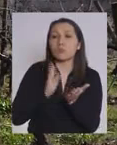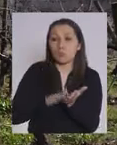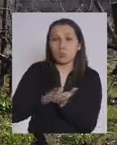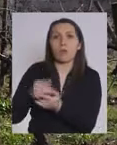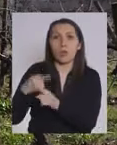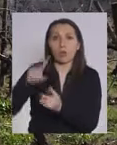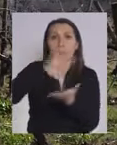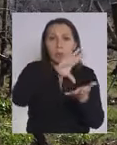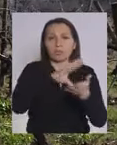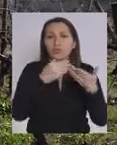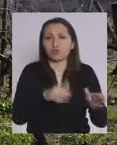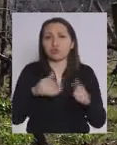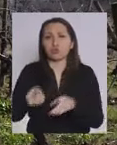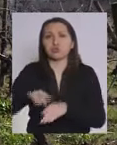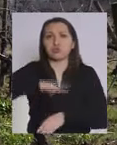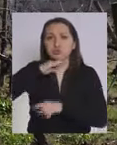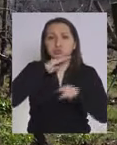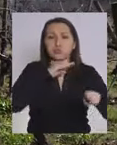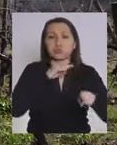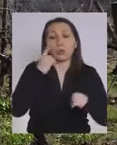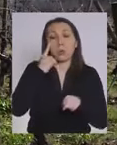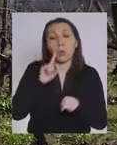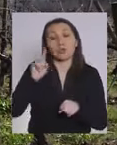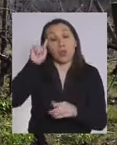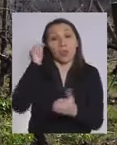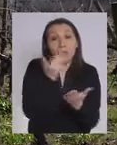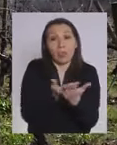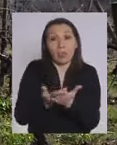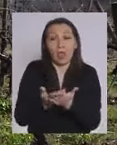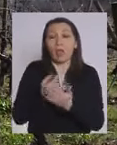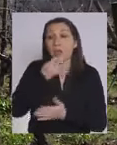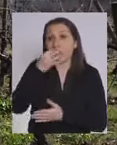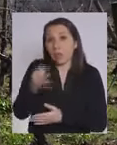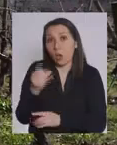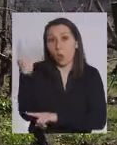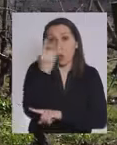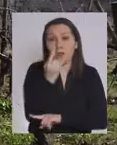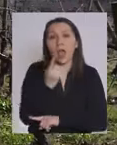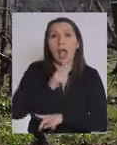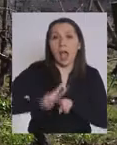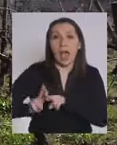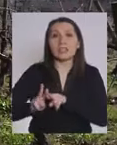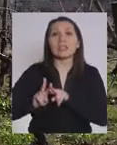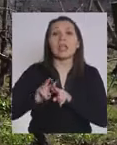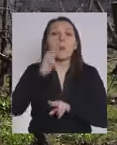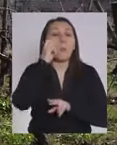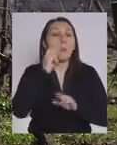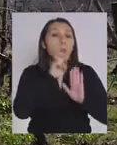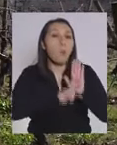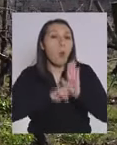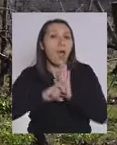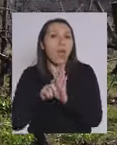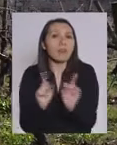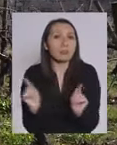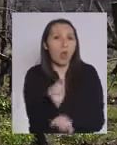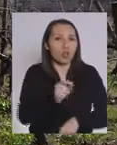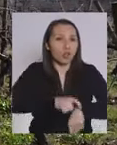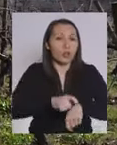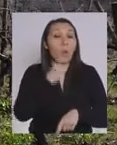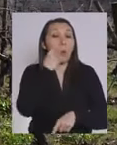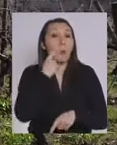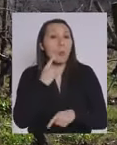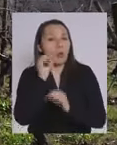usada en otros países por lo tanto lo que yo propongo a las universidades es que hagamos un proyecto piloto comparando la técnica de